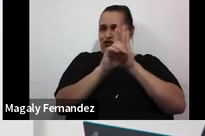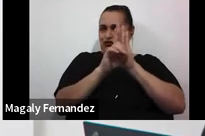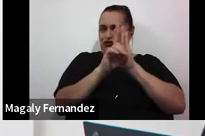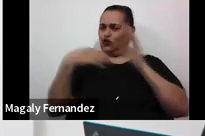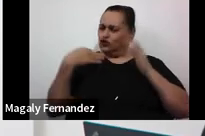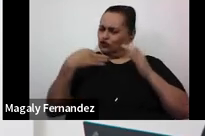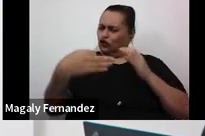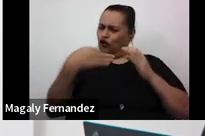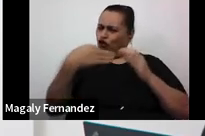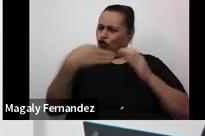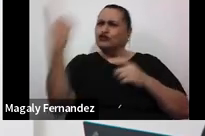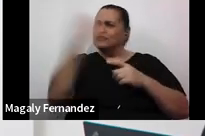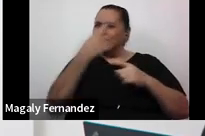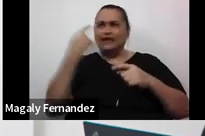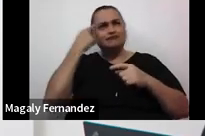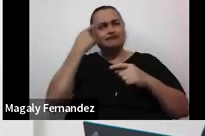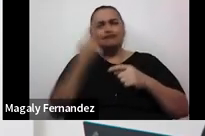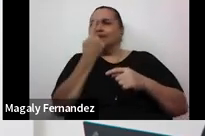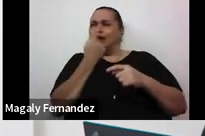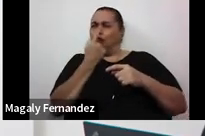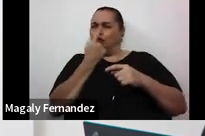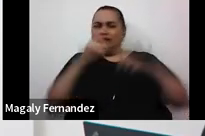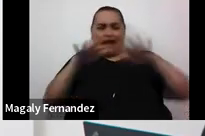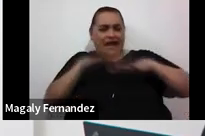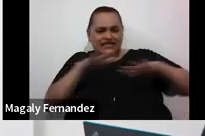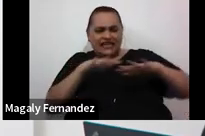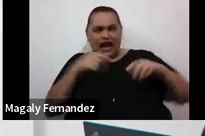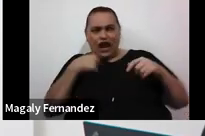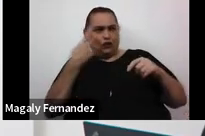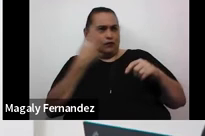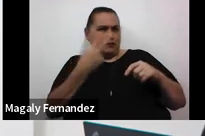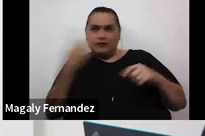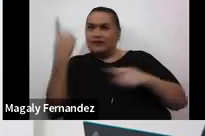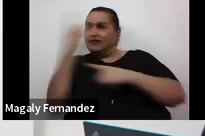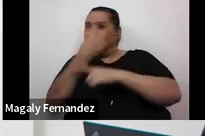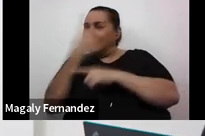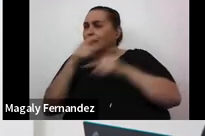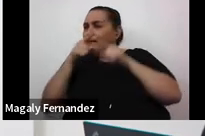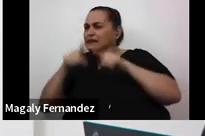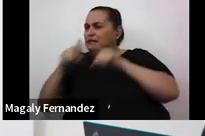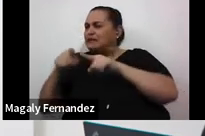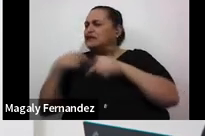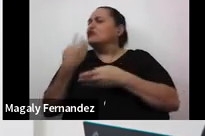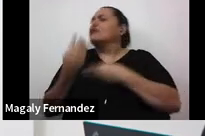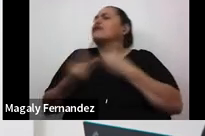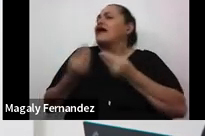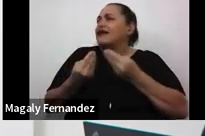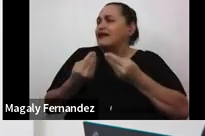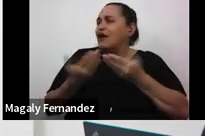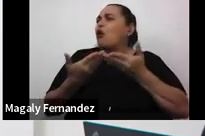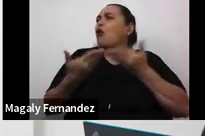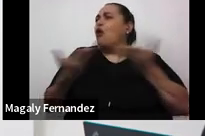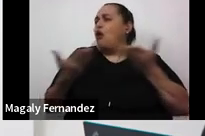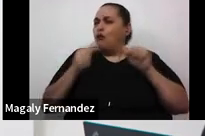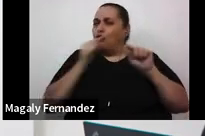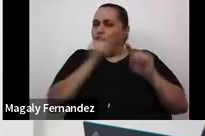se preguntan ante cualquier escenario de que se les presenten en el día a día qué haría o cómo esto